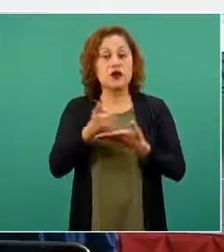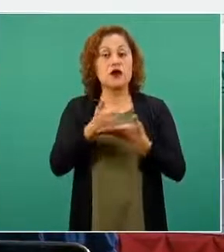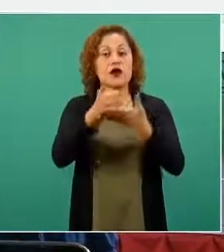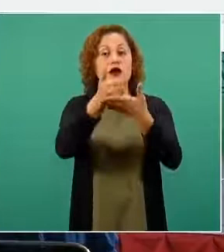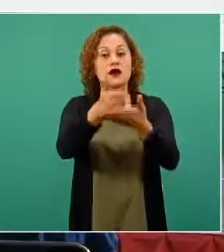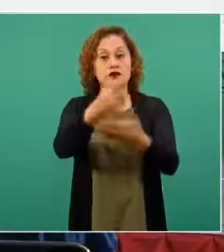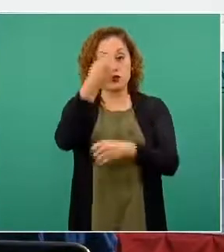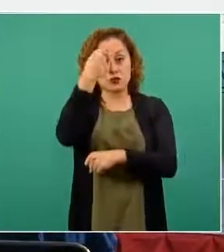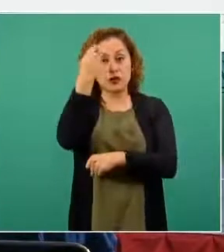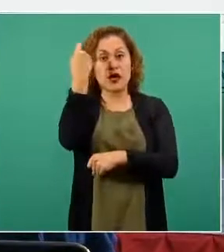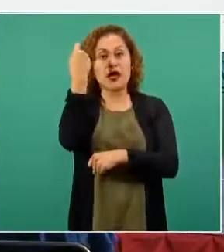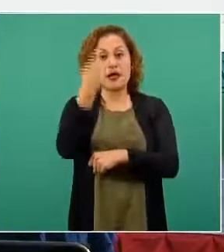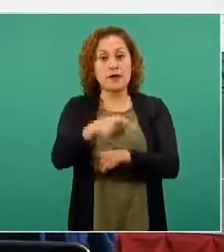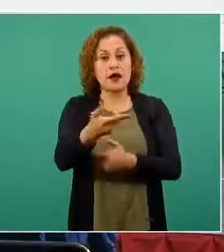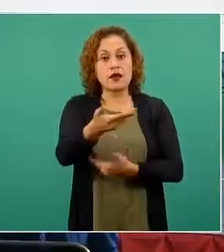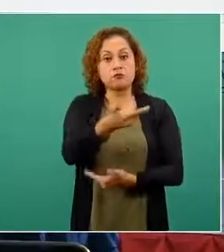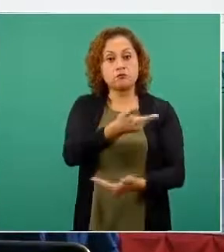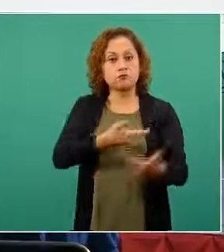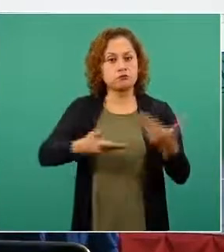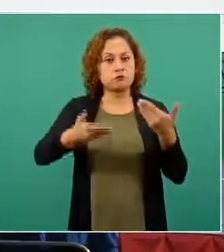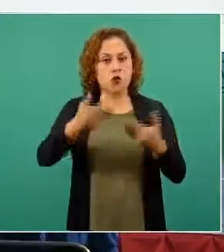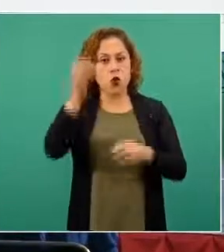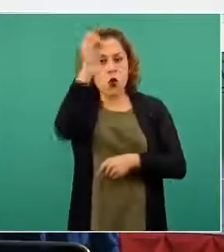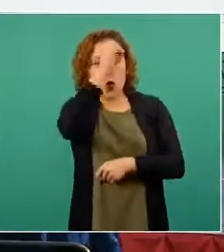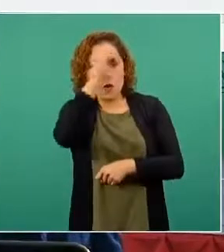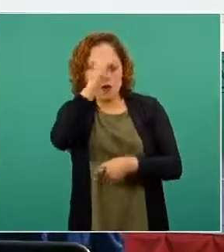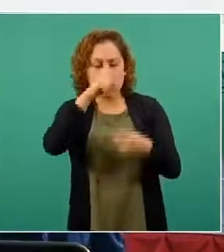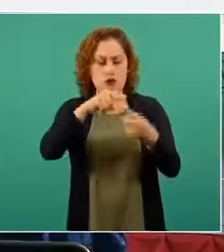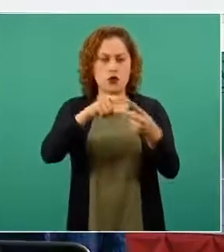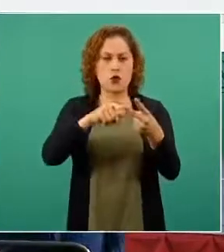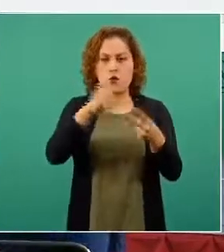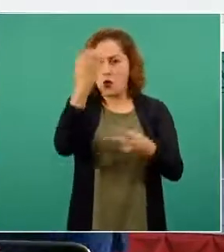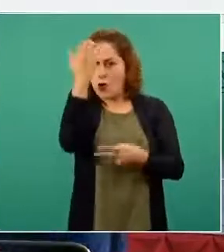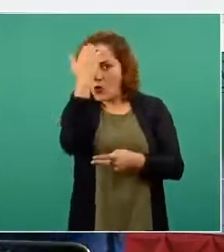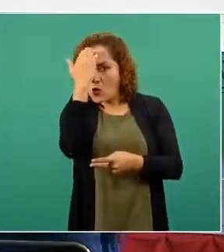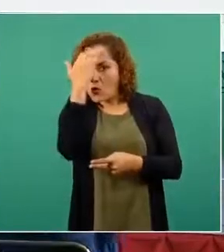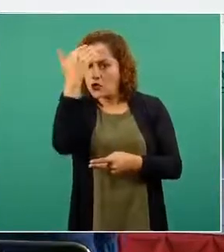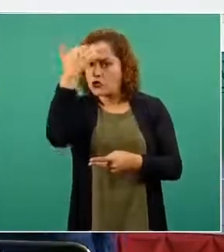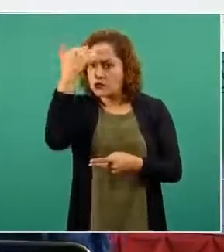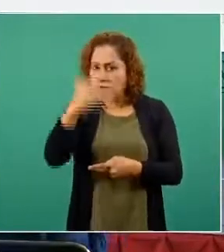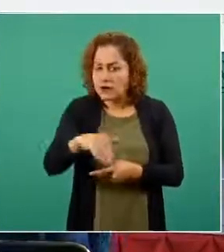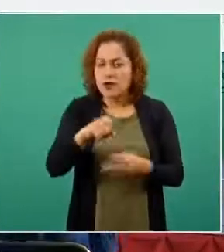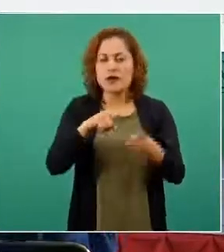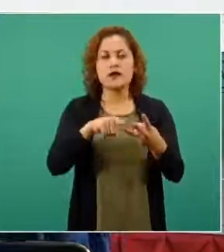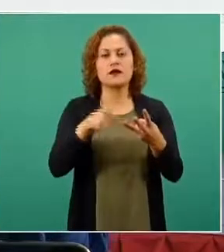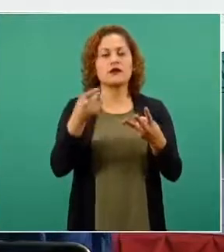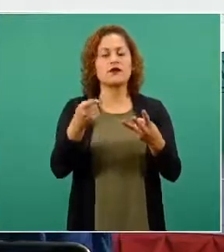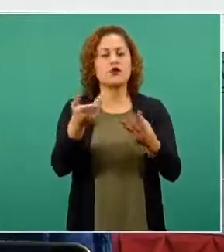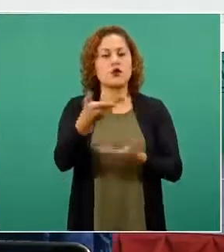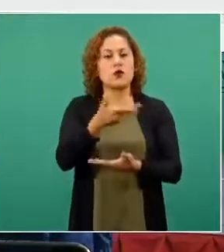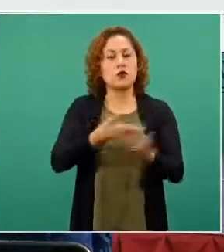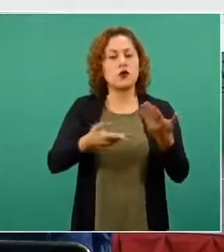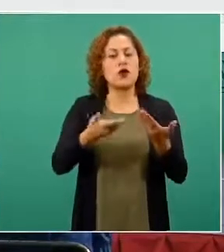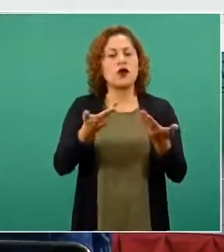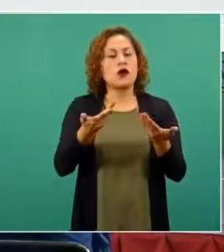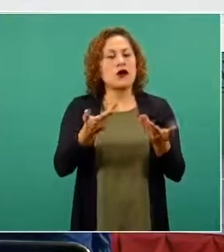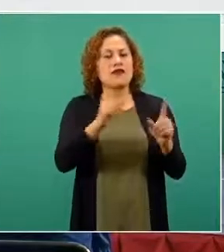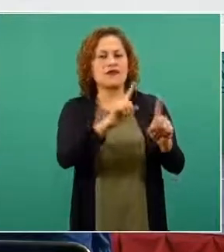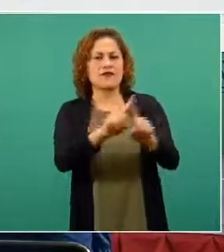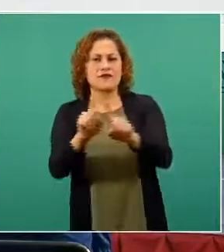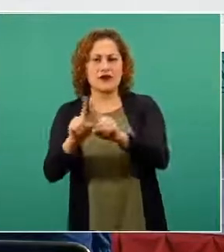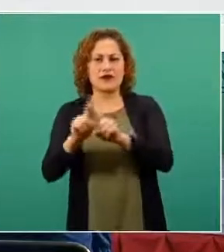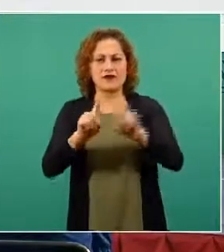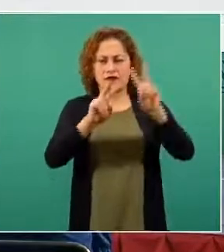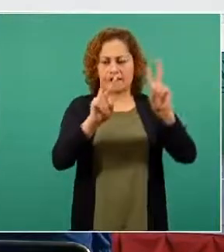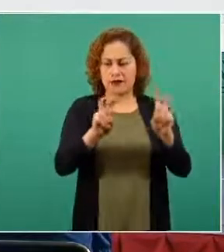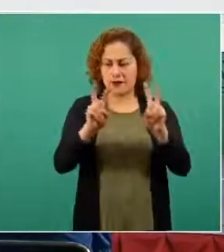tener un intercambio de ideas, un intercambio de conocimientos, un intercambio de factores que nos permiten